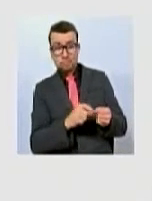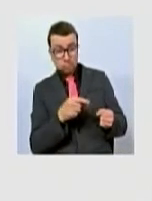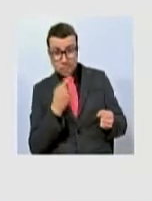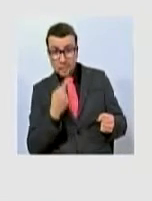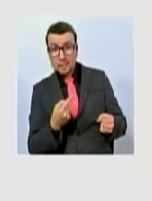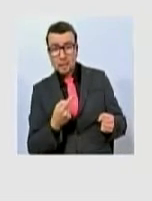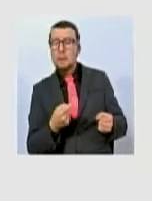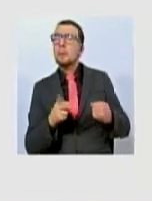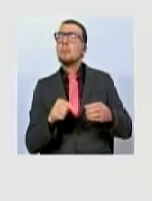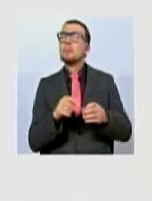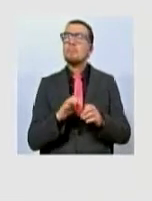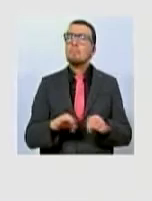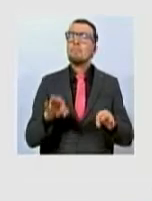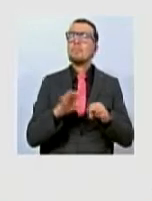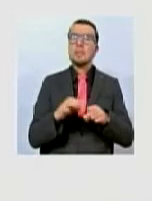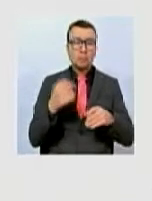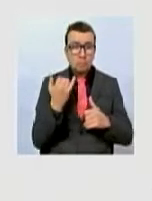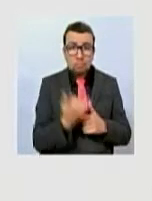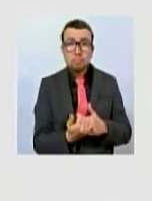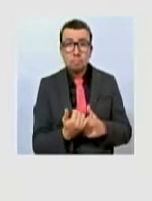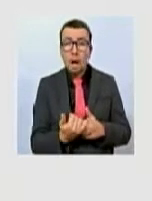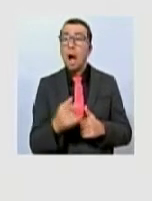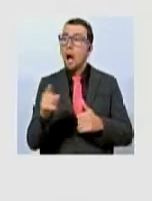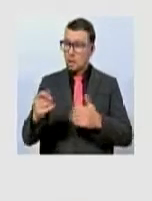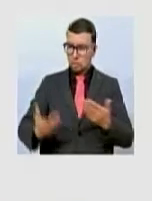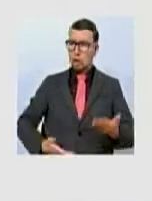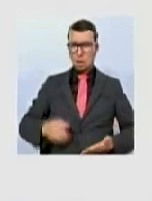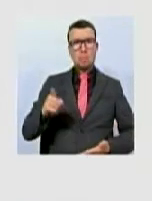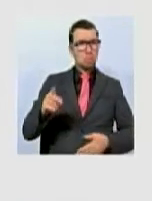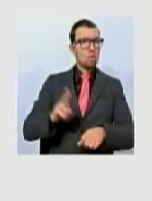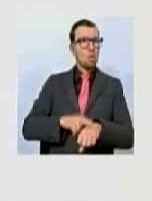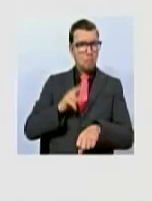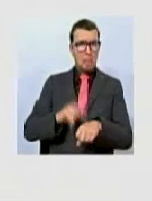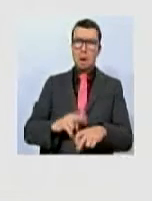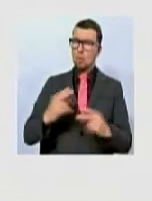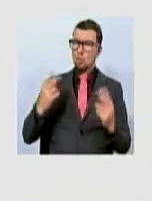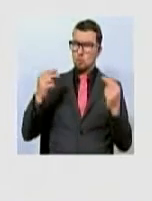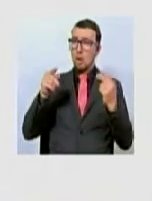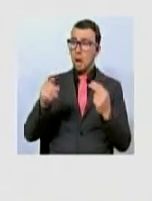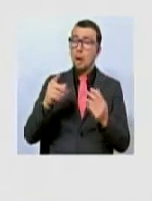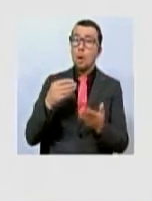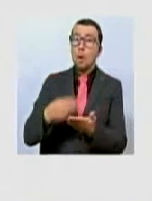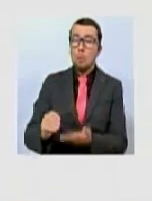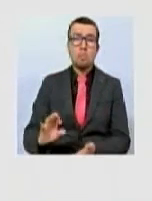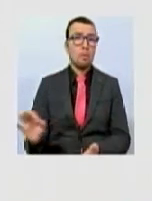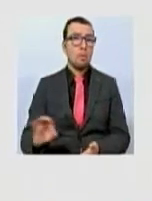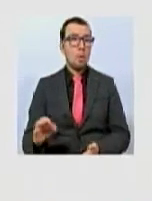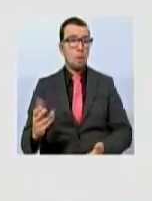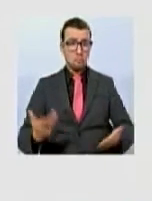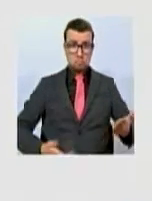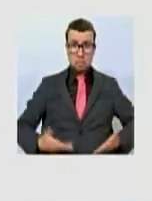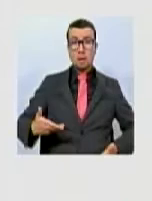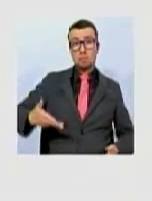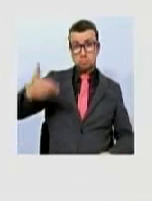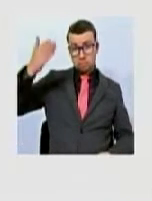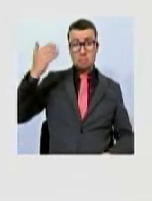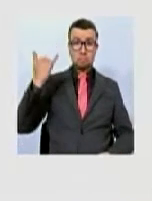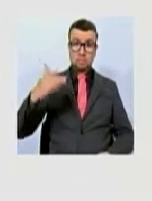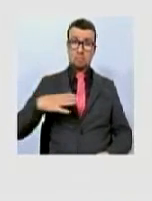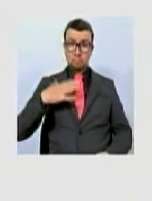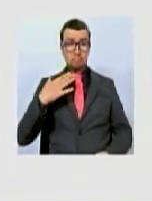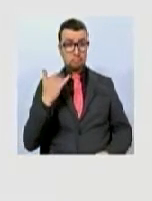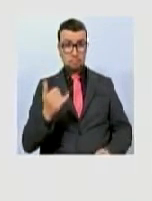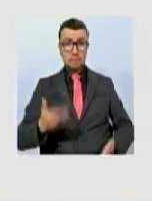producto se está adquiriendo en una tienda de prestigio, se está adquiriendo en un centro comercial de prestigio, donde se